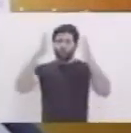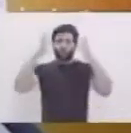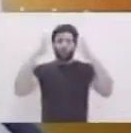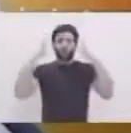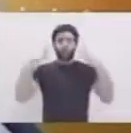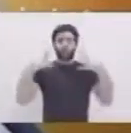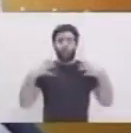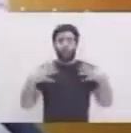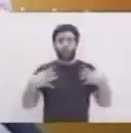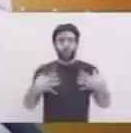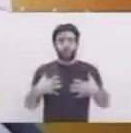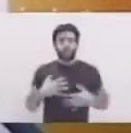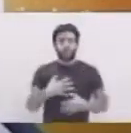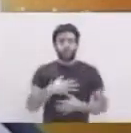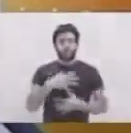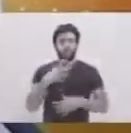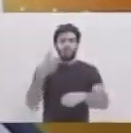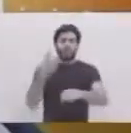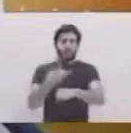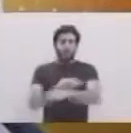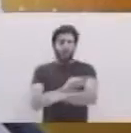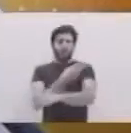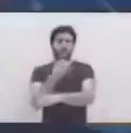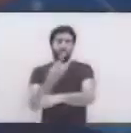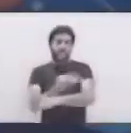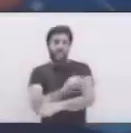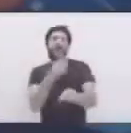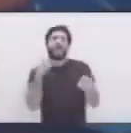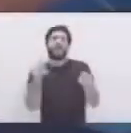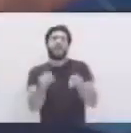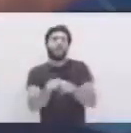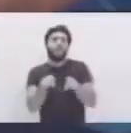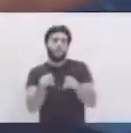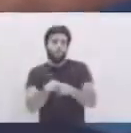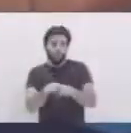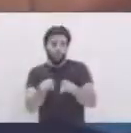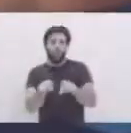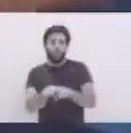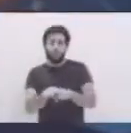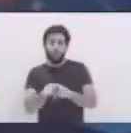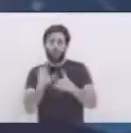colochita como una ovejita de algodón.